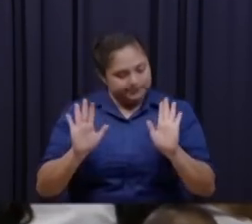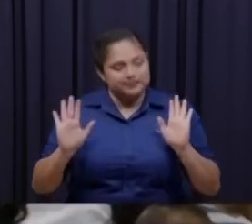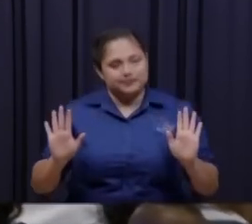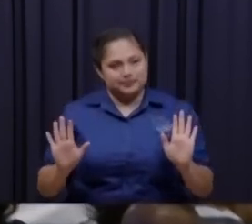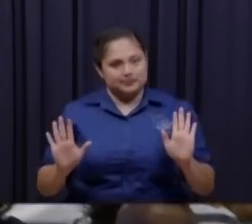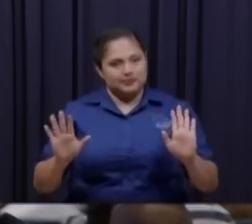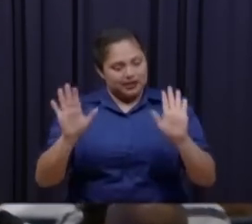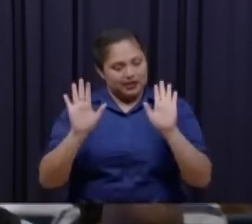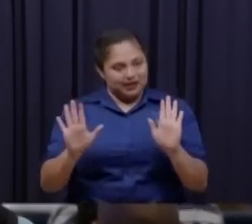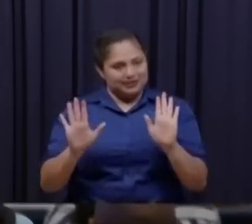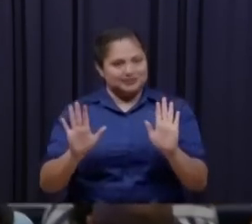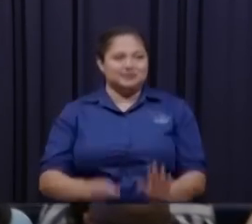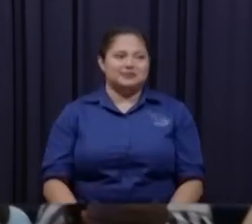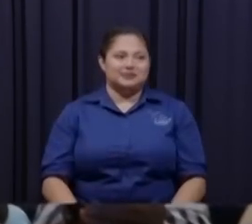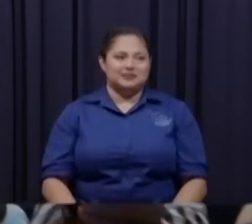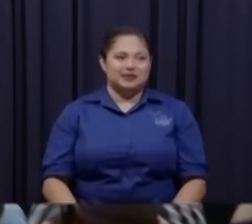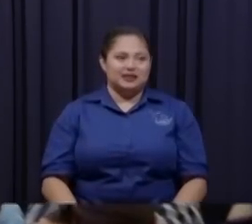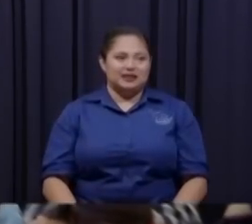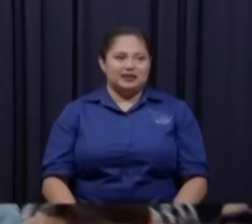a ver,